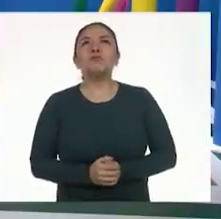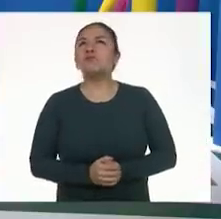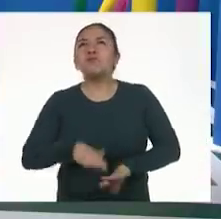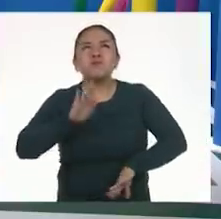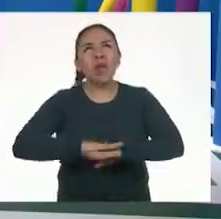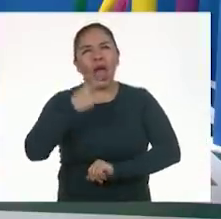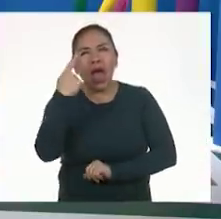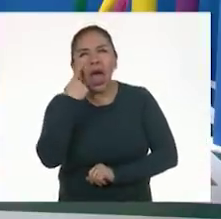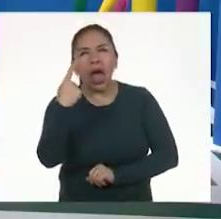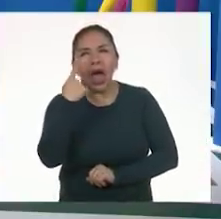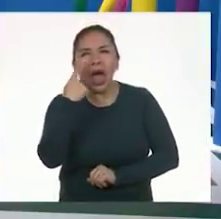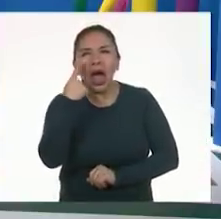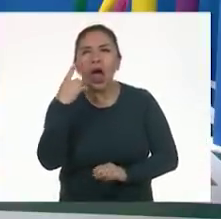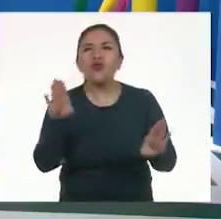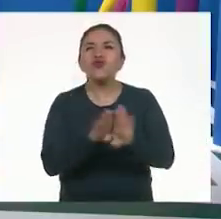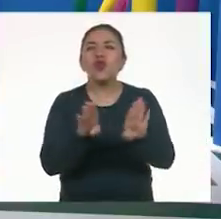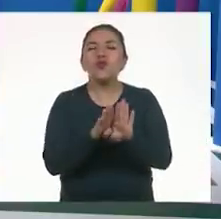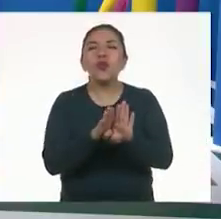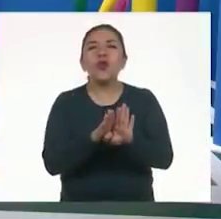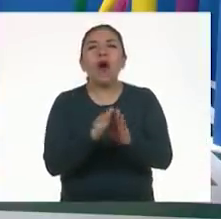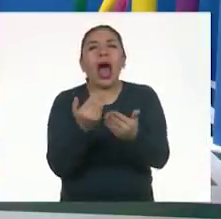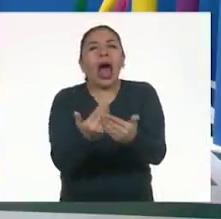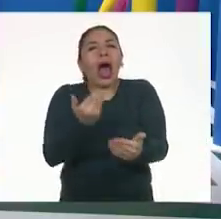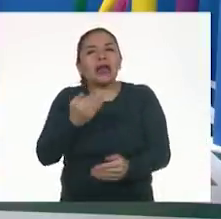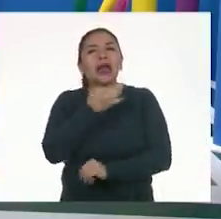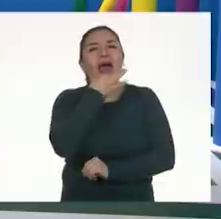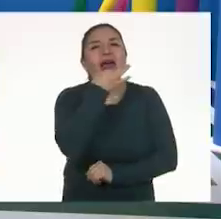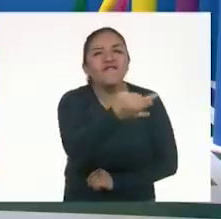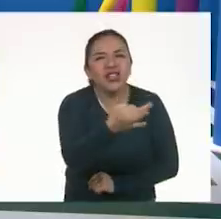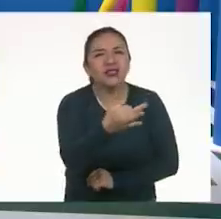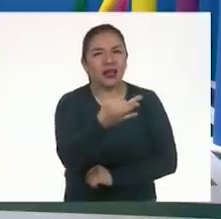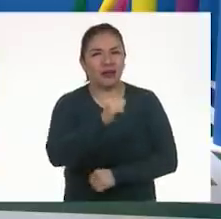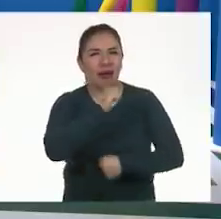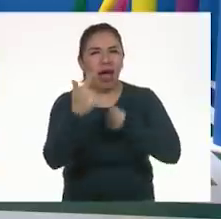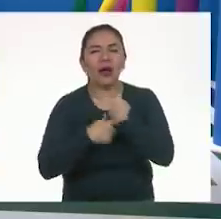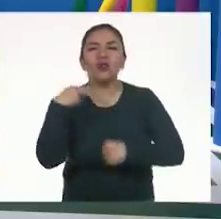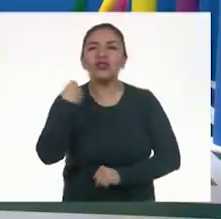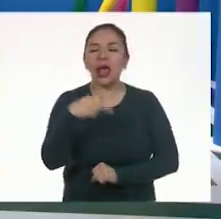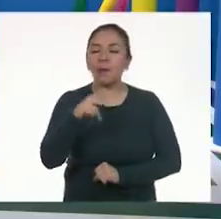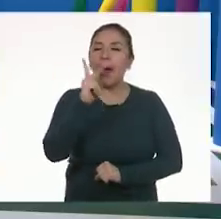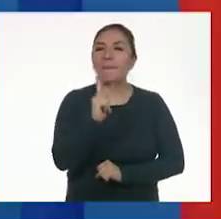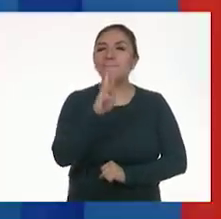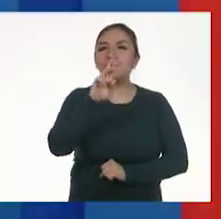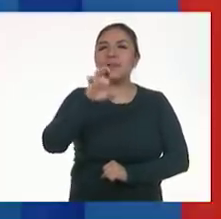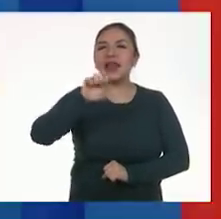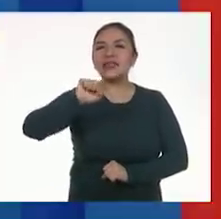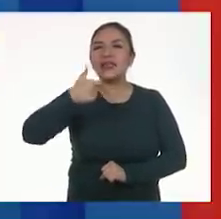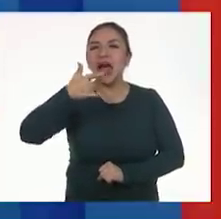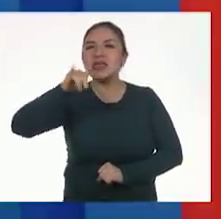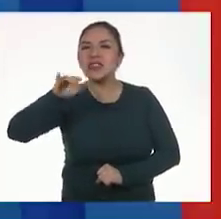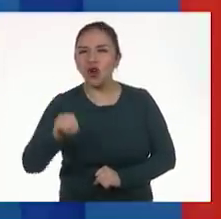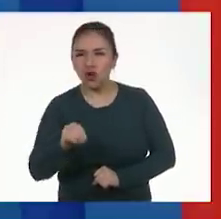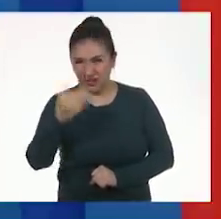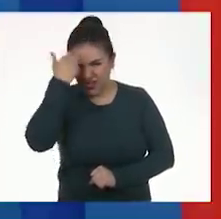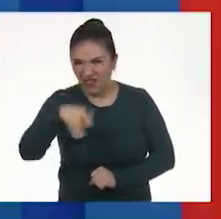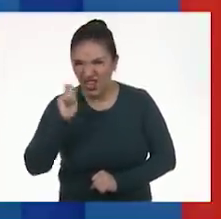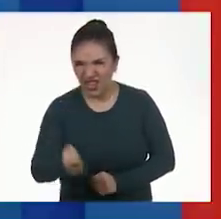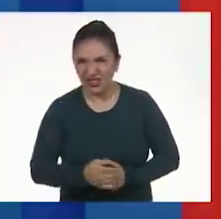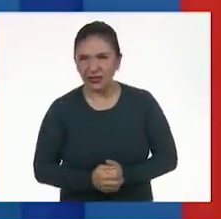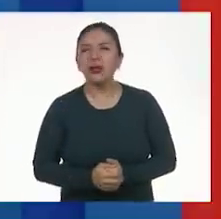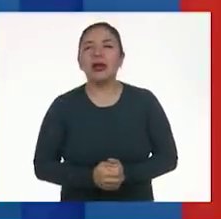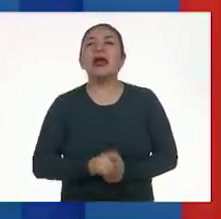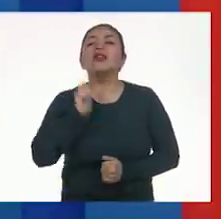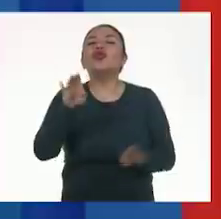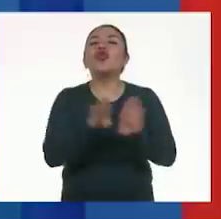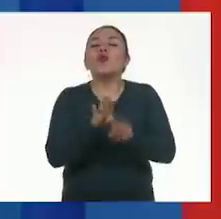siempre hay muchos presagios. ¿Sabes más o menos lo que es un presagio? Es lo que te dice que algo